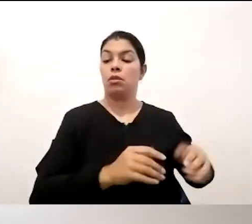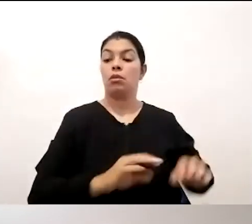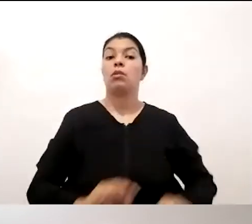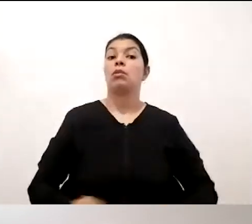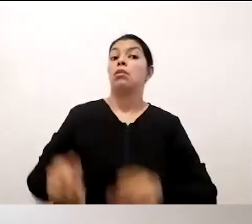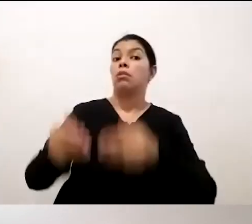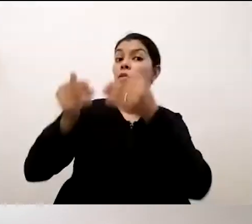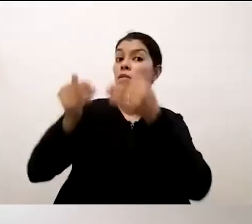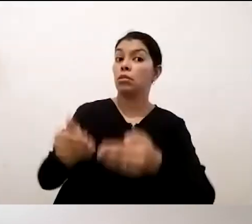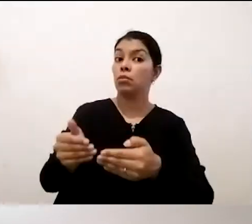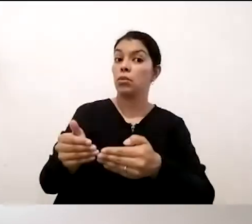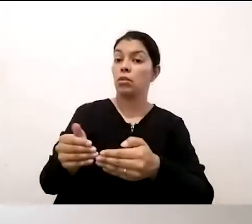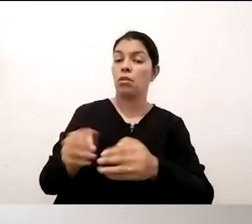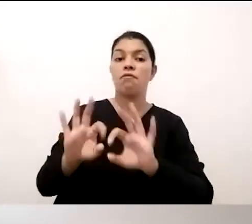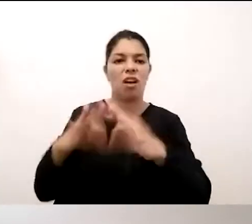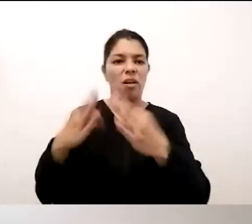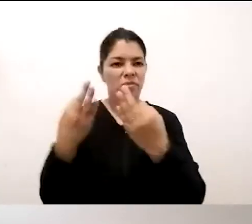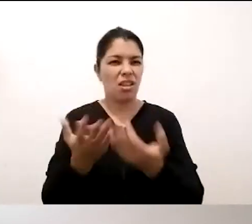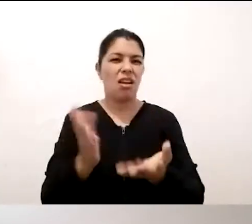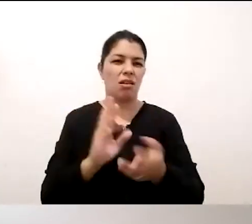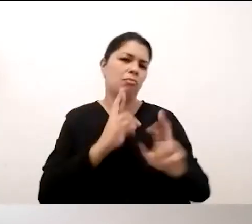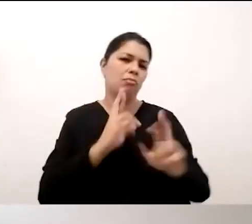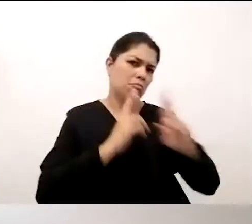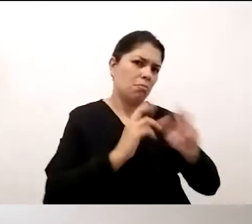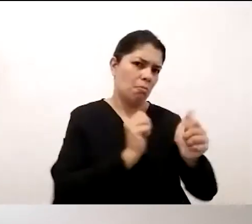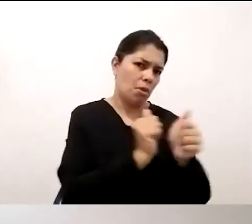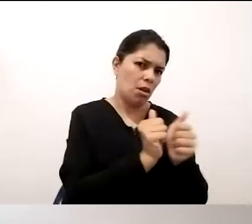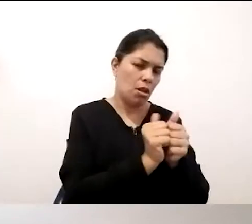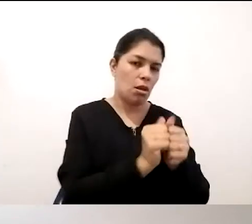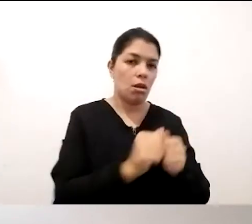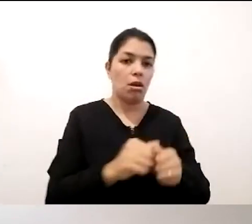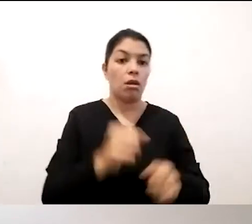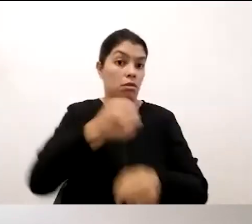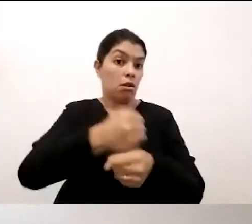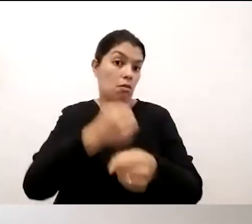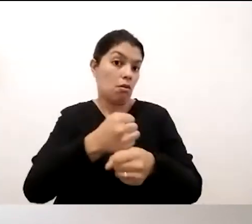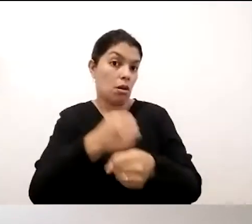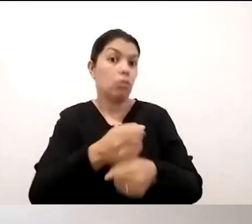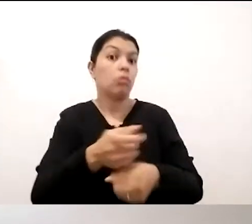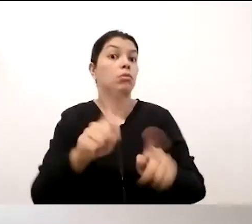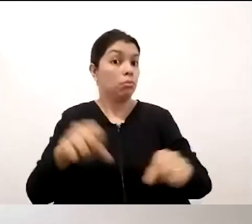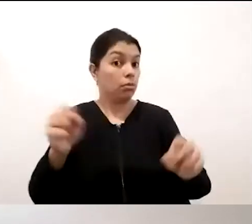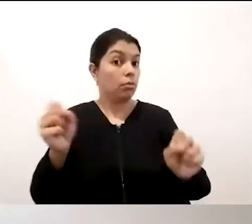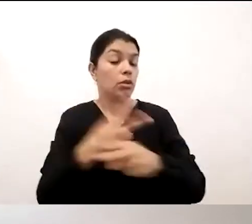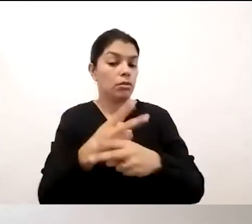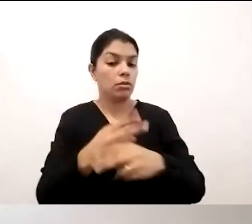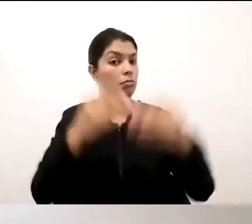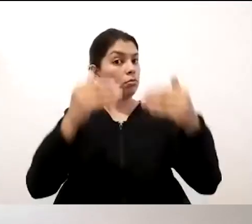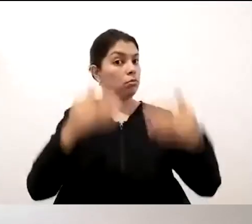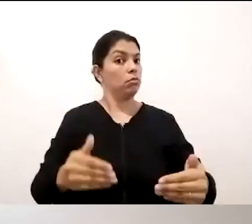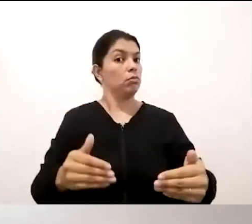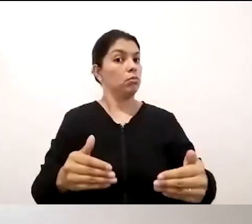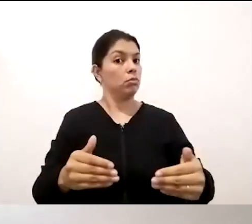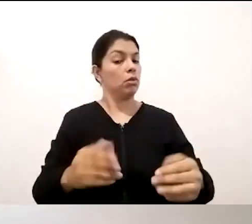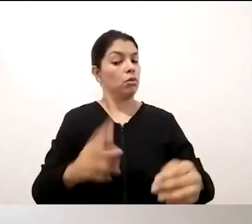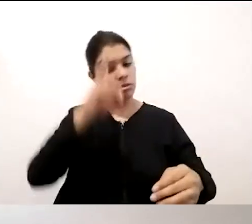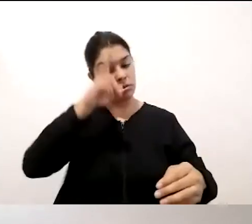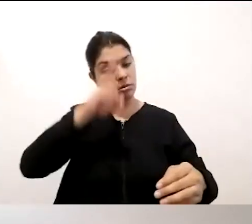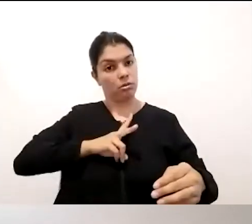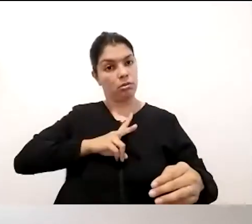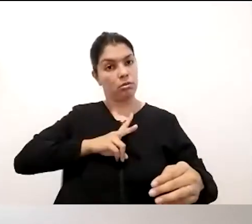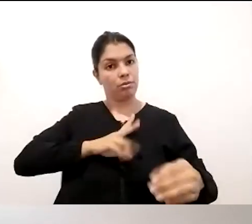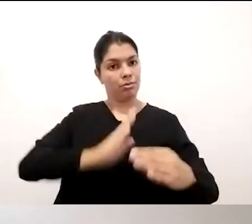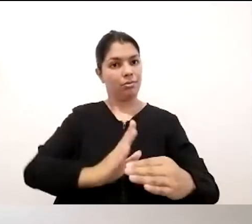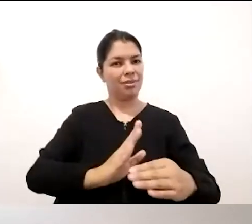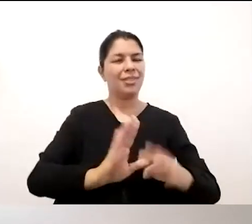y relaciones laborales, donde también se presenta la violencia basada en género. Porque como les decía, este tipo de violencia está presente